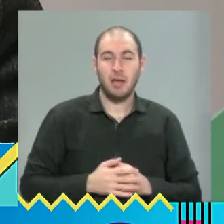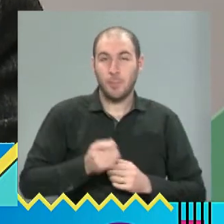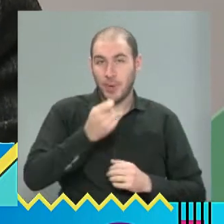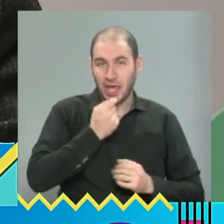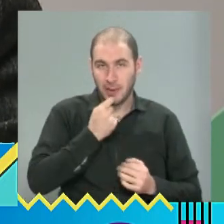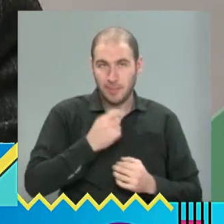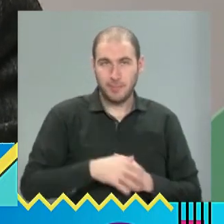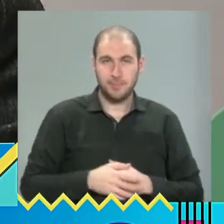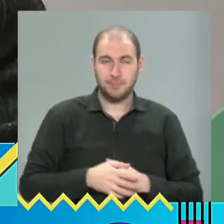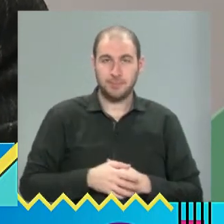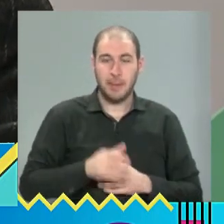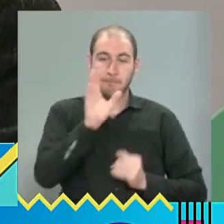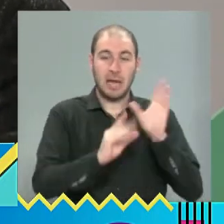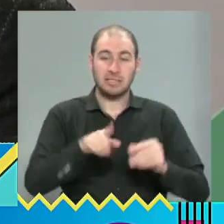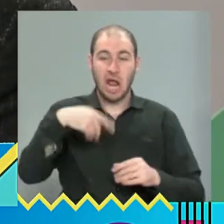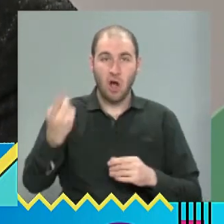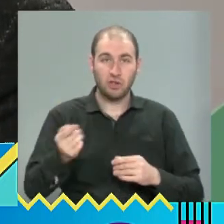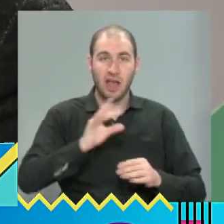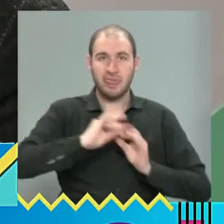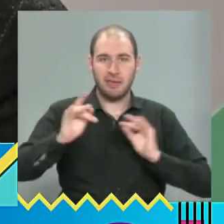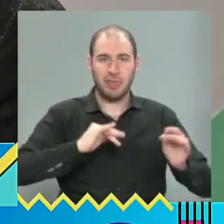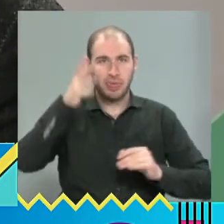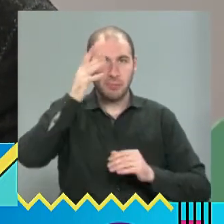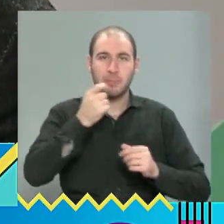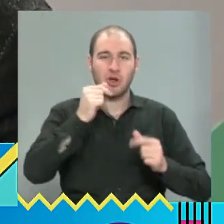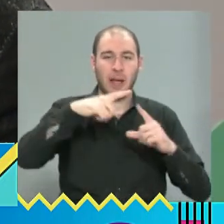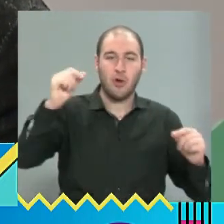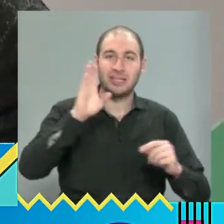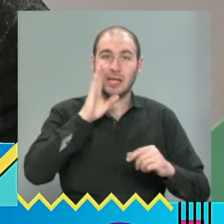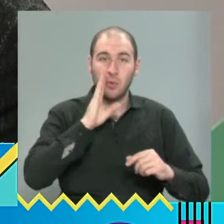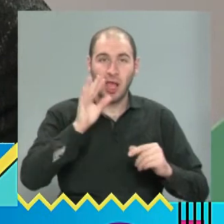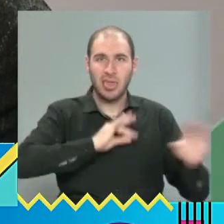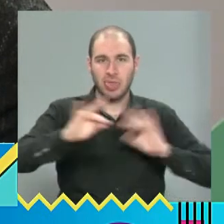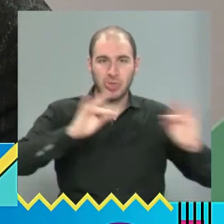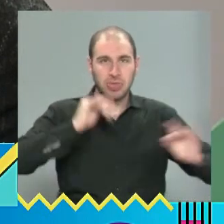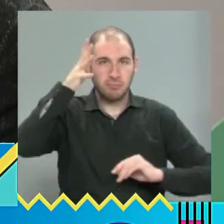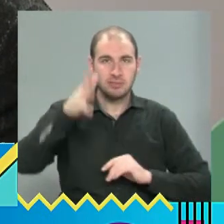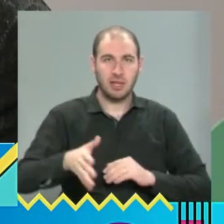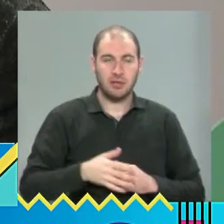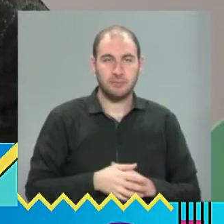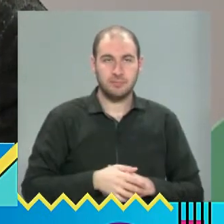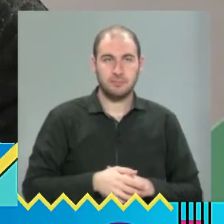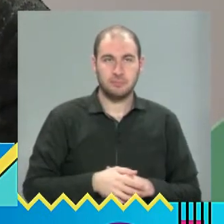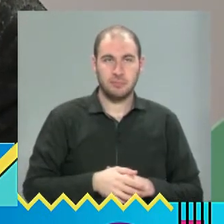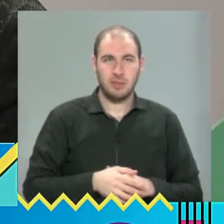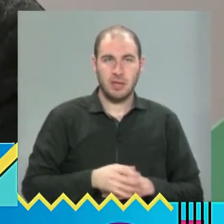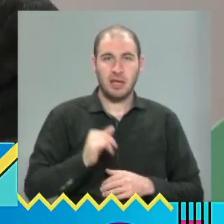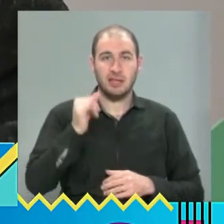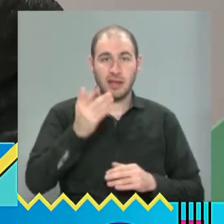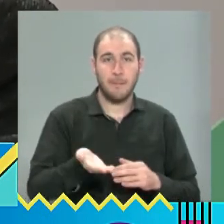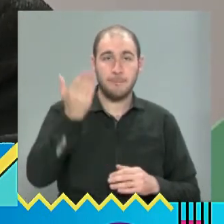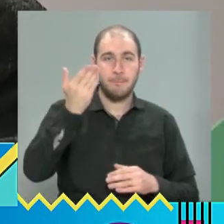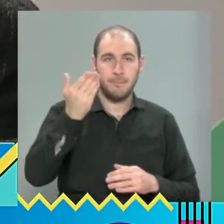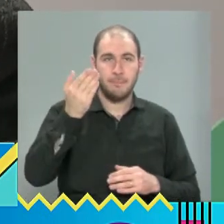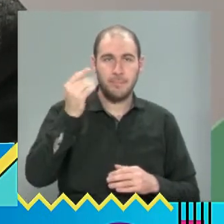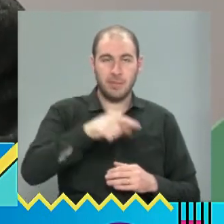ejemplo, hay otros países que los que tienen deudas muy altas, que son Japón, Estados Unidos, tienen deuda muy alta, entonces le aumentar un poco la tasa de interés, la verdad que